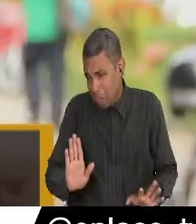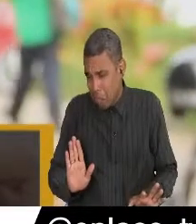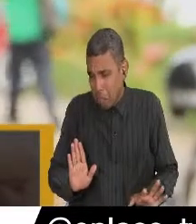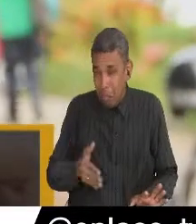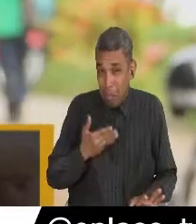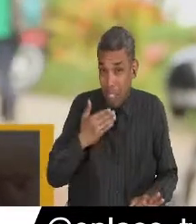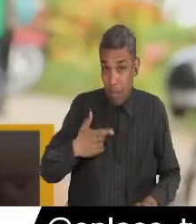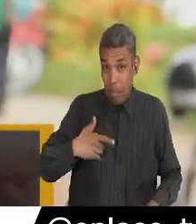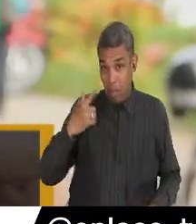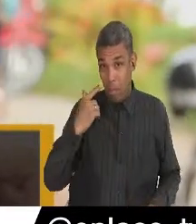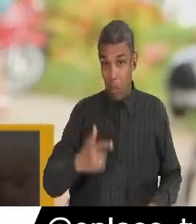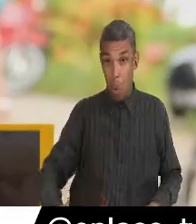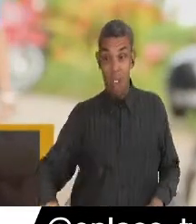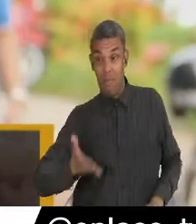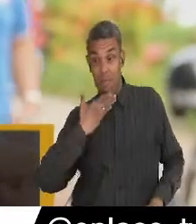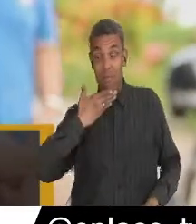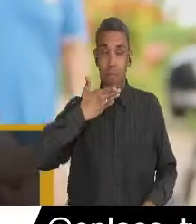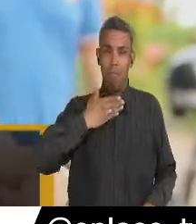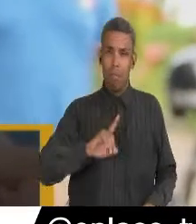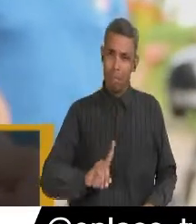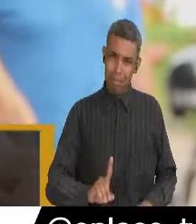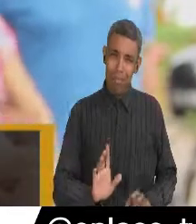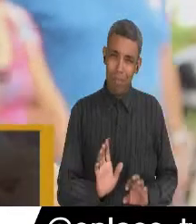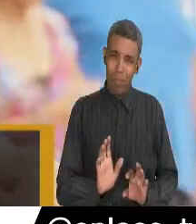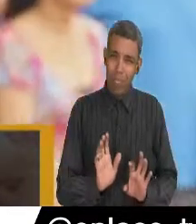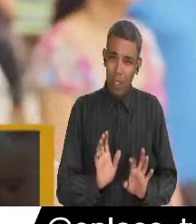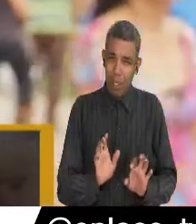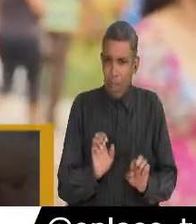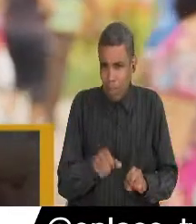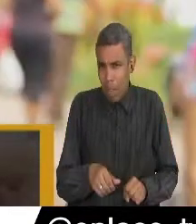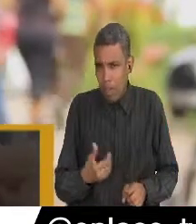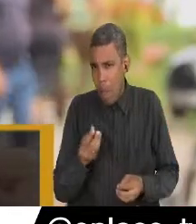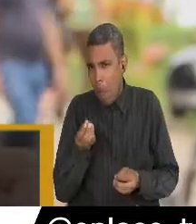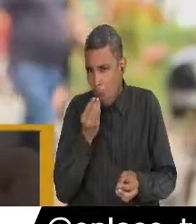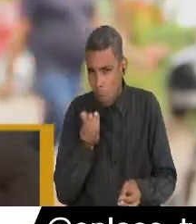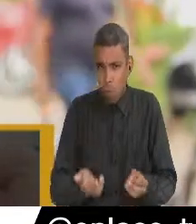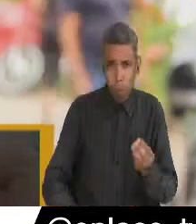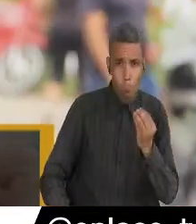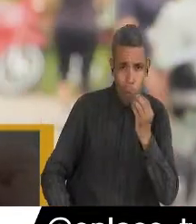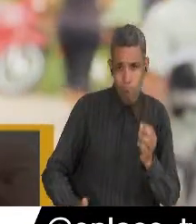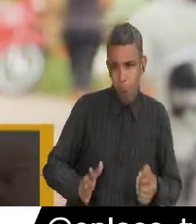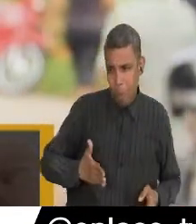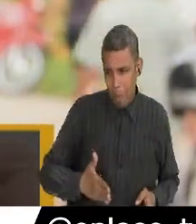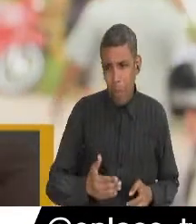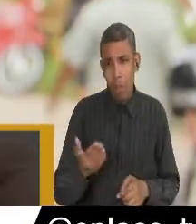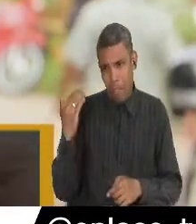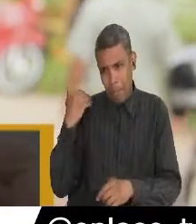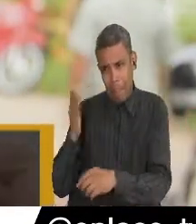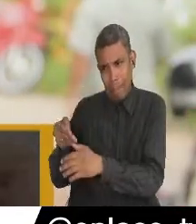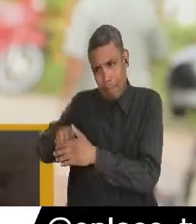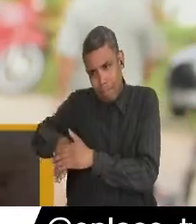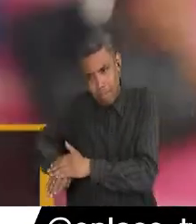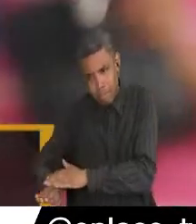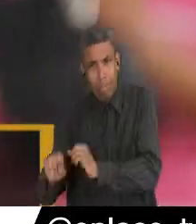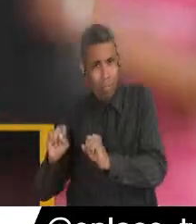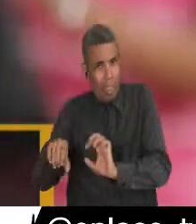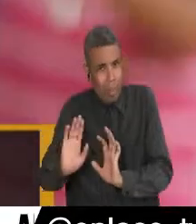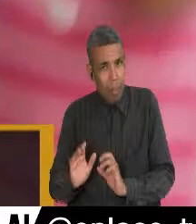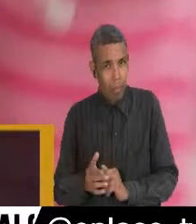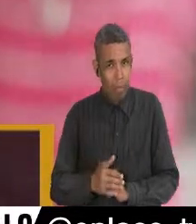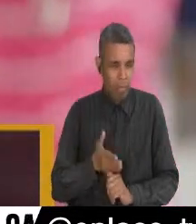siempre apetece un buen bocachico, un pedazo de bagre, sí lo va a consumir, porque nosotros aquí tenemos almacenado también el animal para esta temporada.